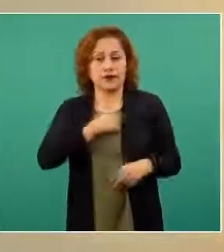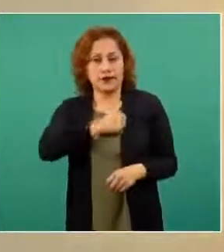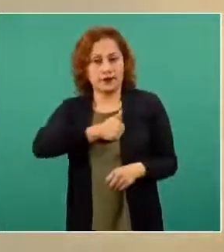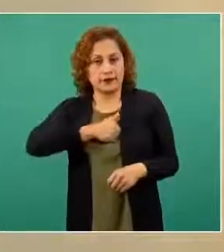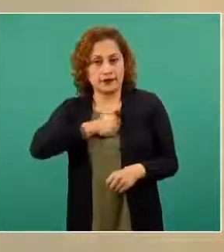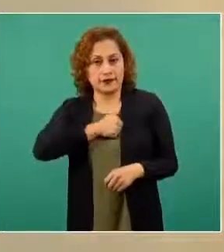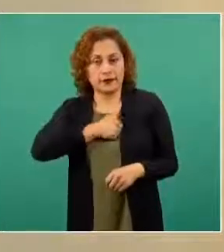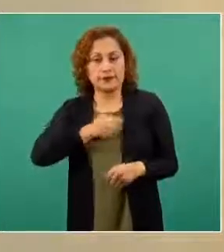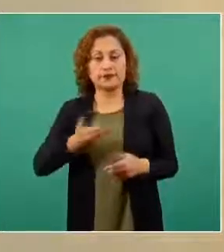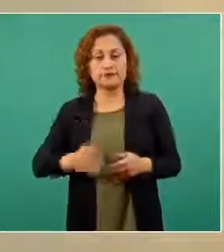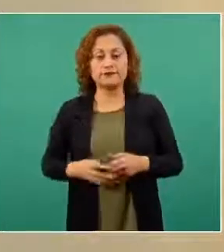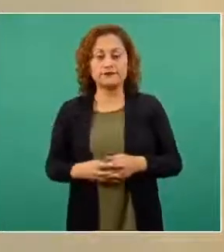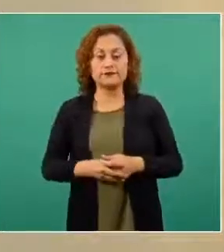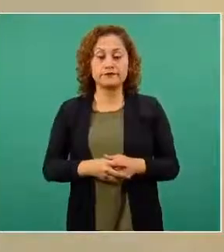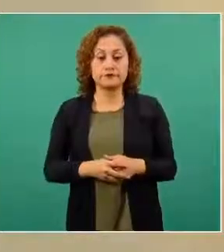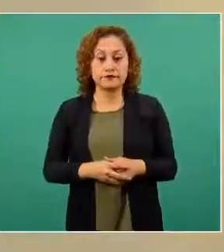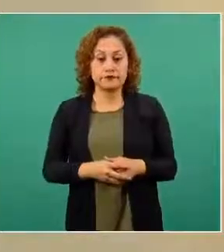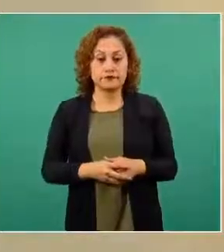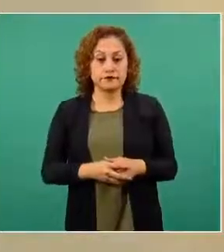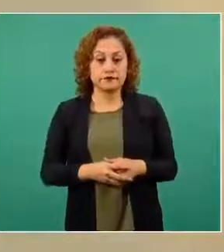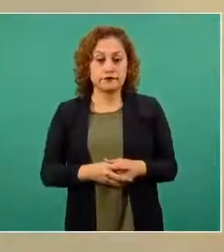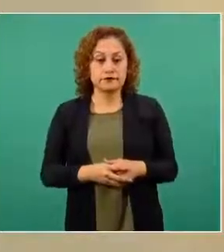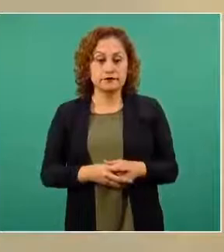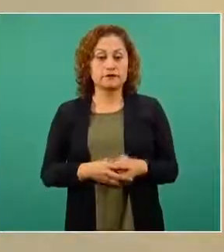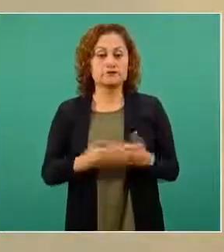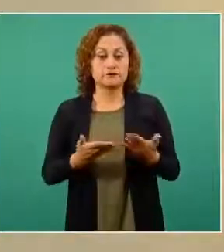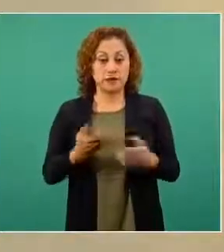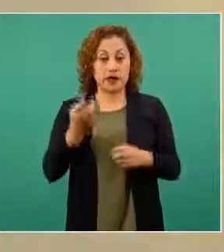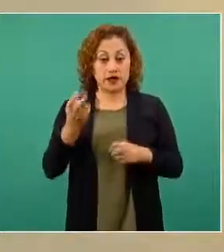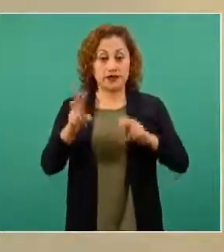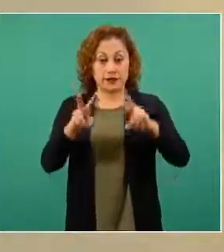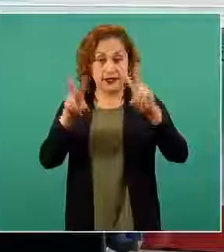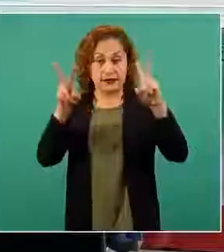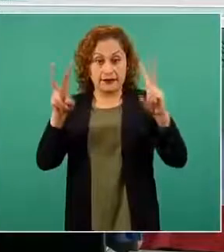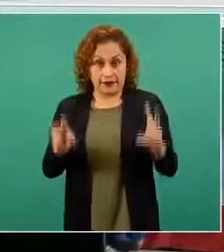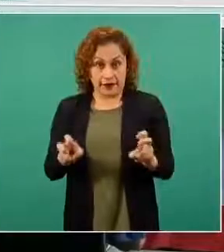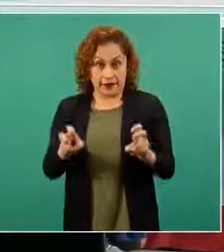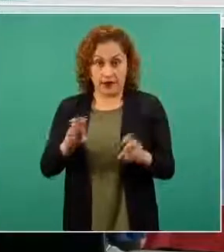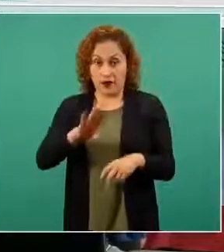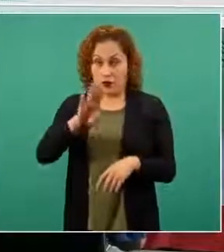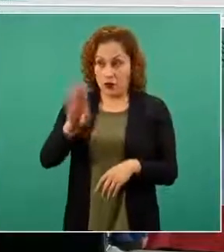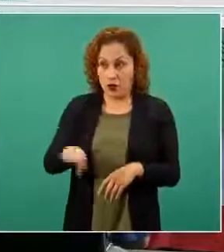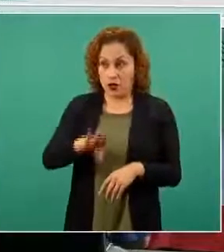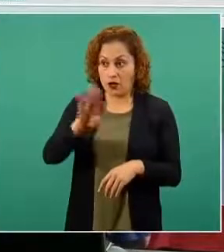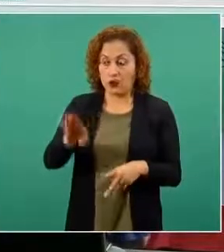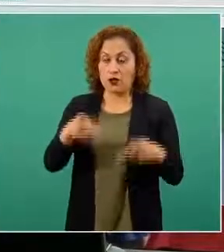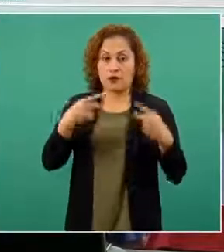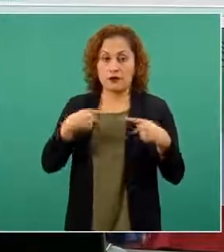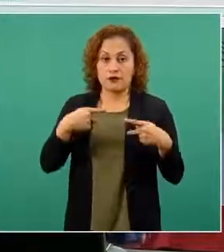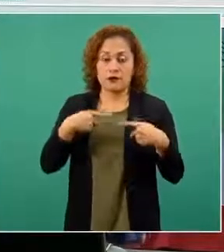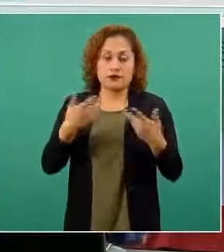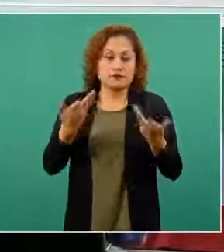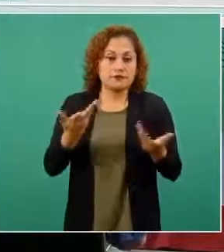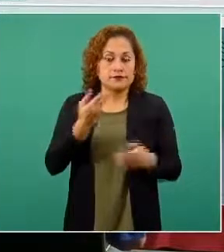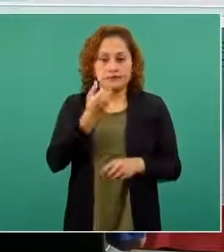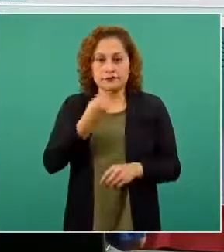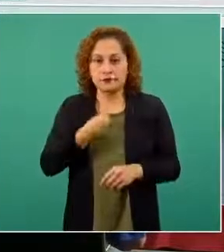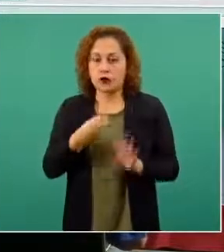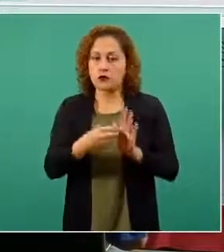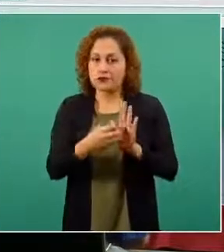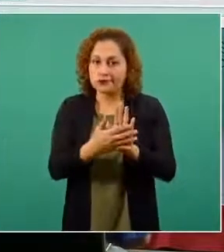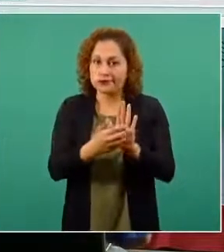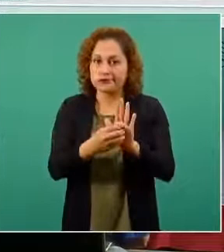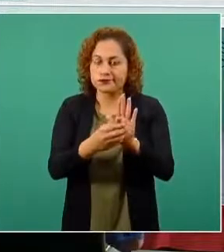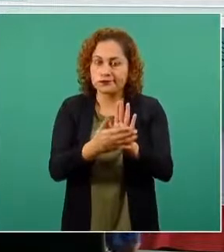situación. Sobre todo en este tema en particular tenemos que continuar, a pesar de que vamos viendo que esta tendencia al